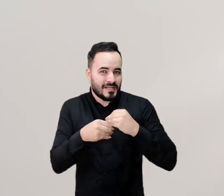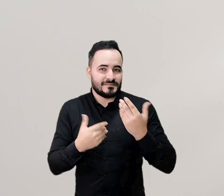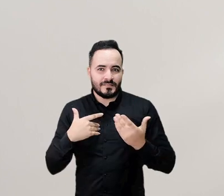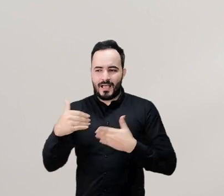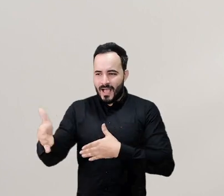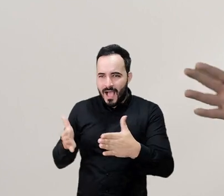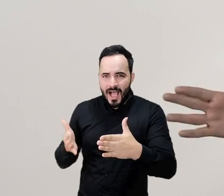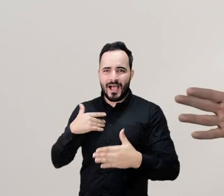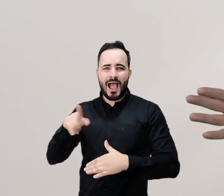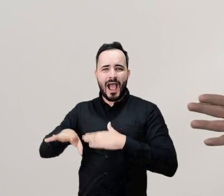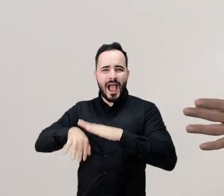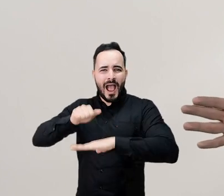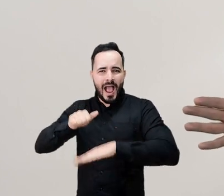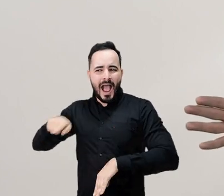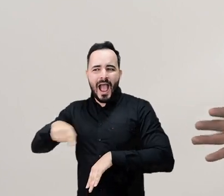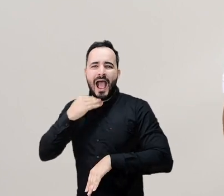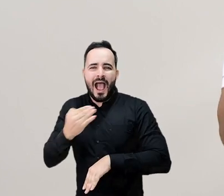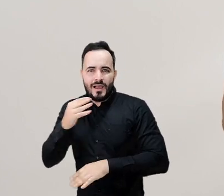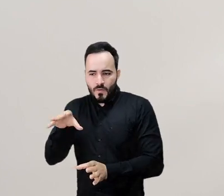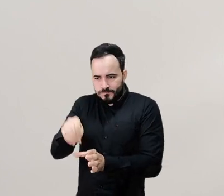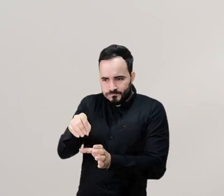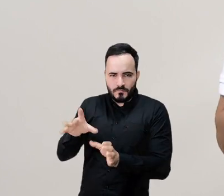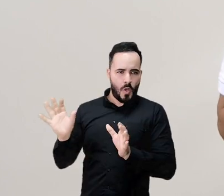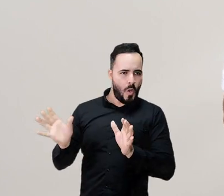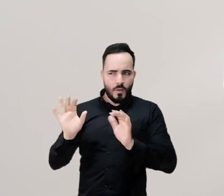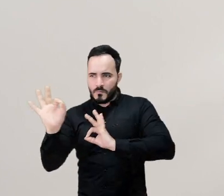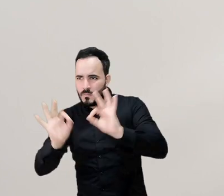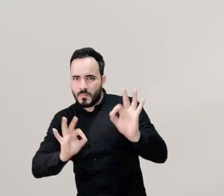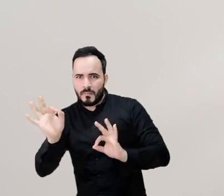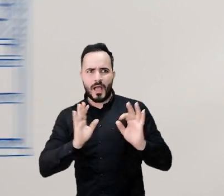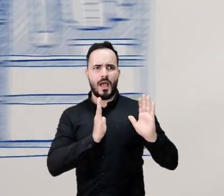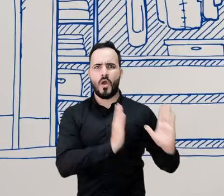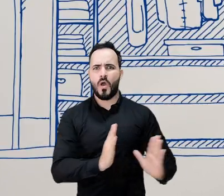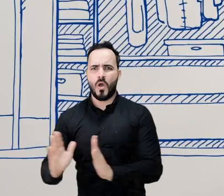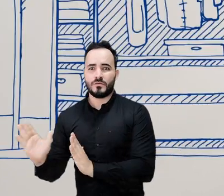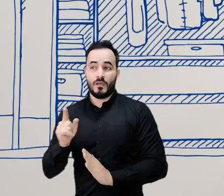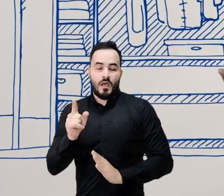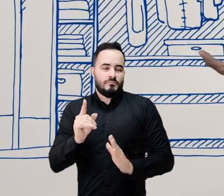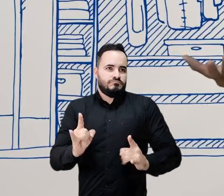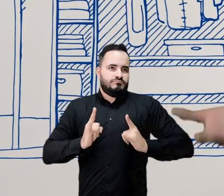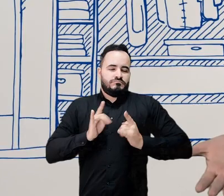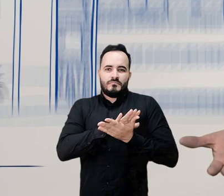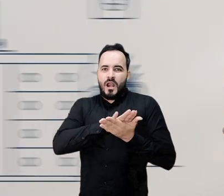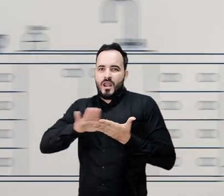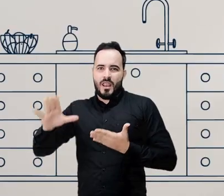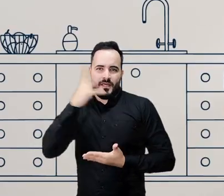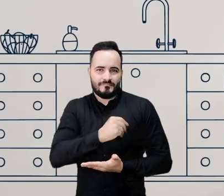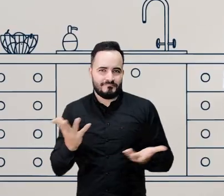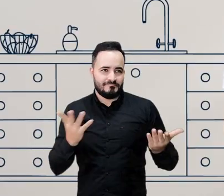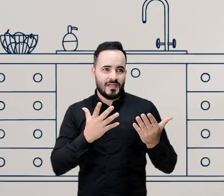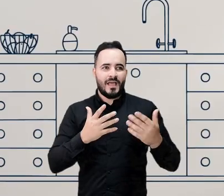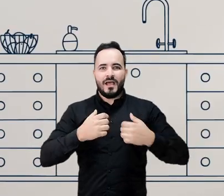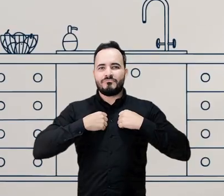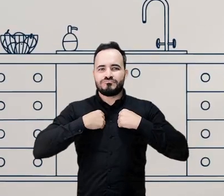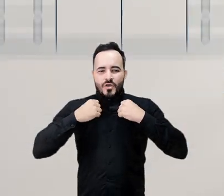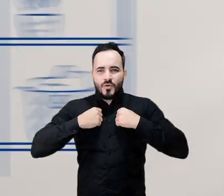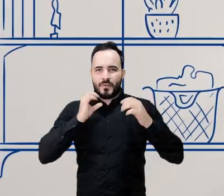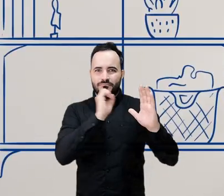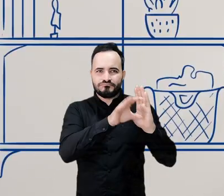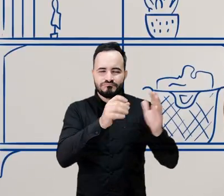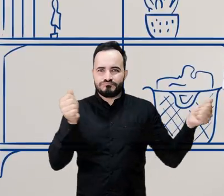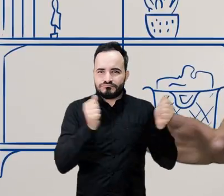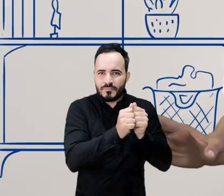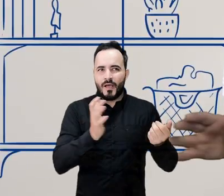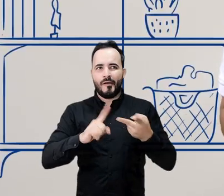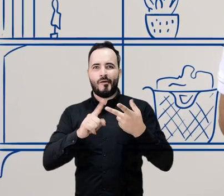de plástico y utiliza todo esto para ponerle un solo puesto a las cosas. Que tus armarios, tu cocina, tus habitaciones y tu biblioteca